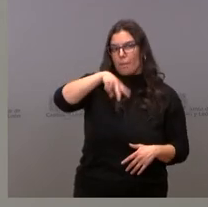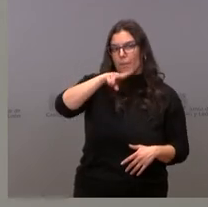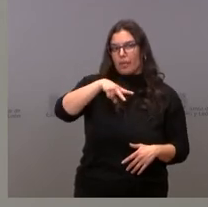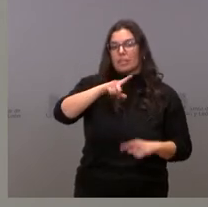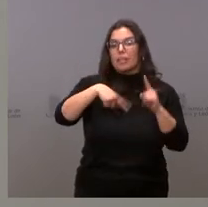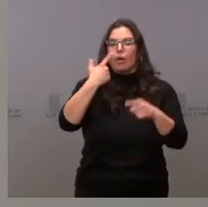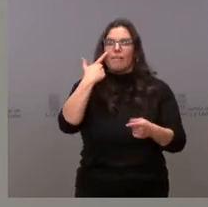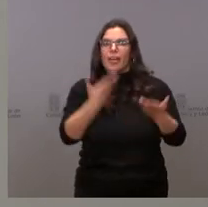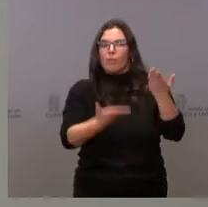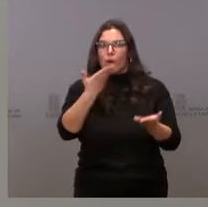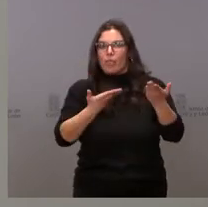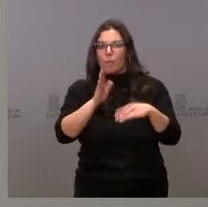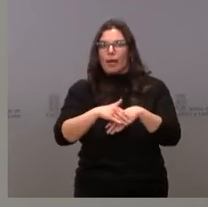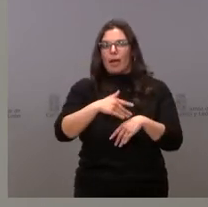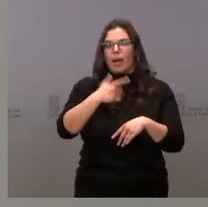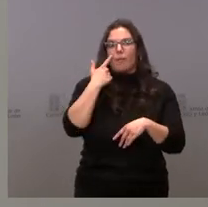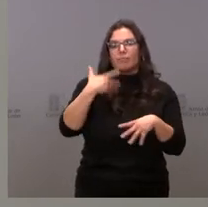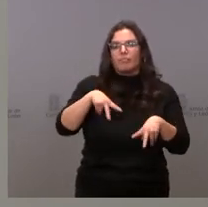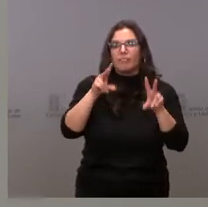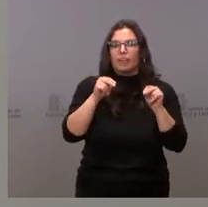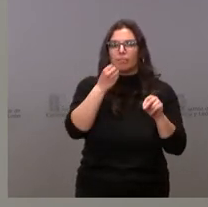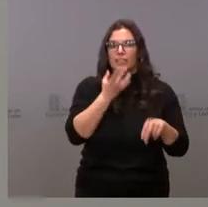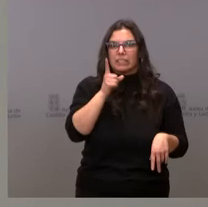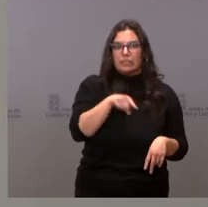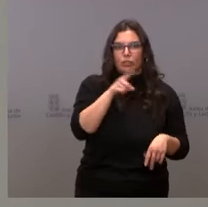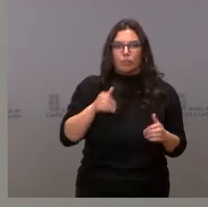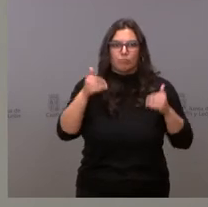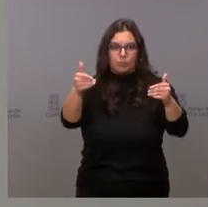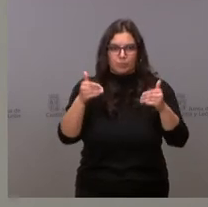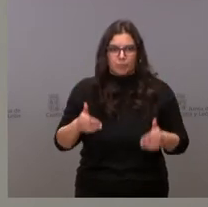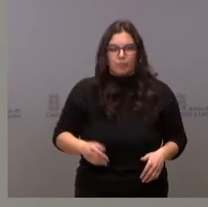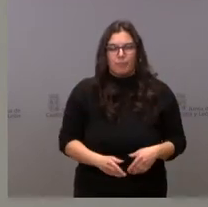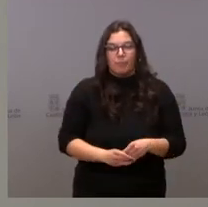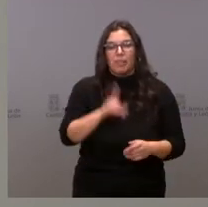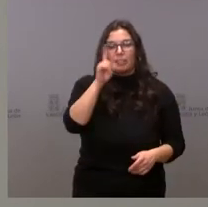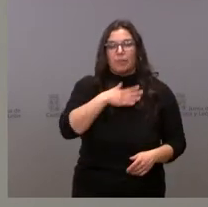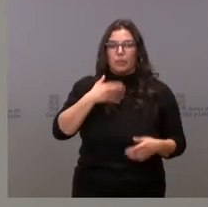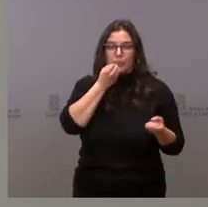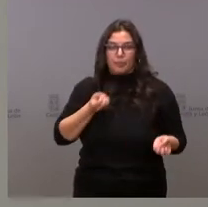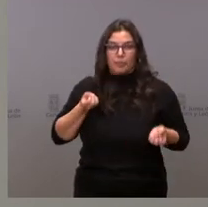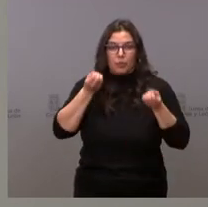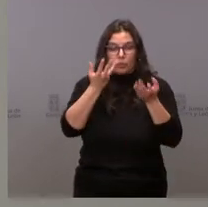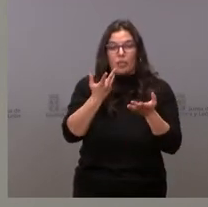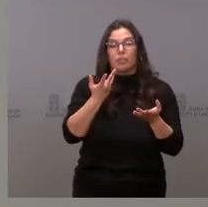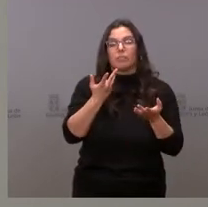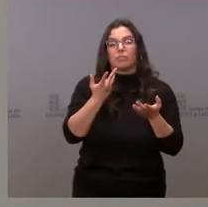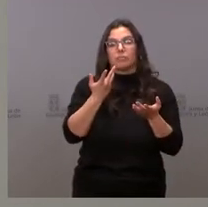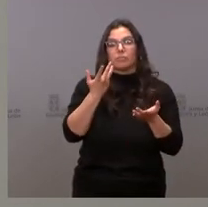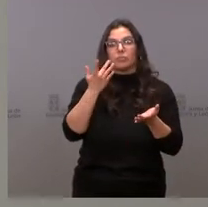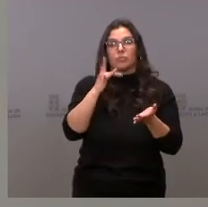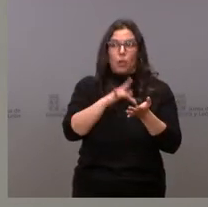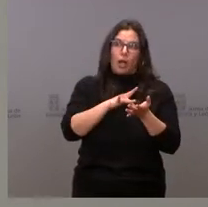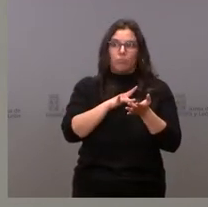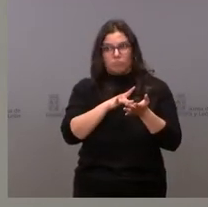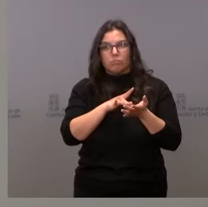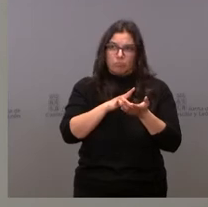correspondiente a la finalización además también les quiero comentar que hay un número pues sensible de